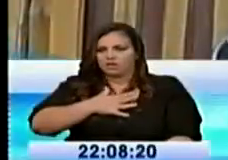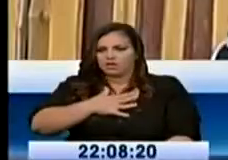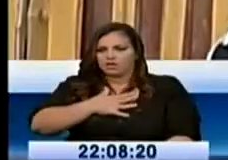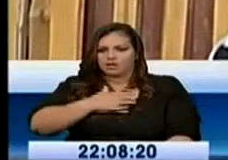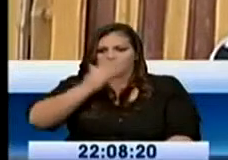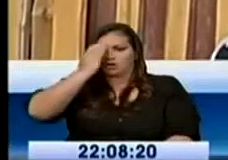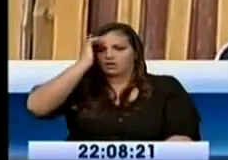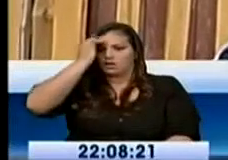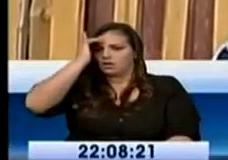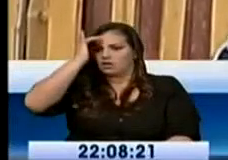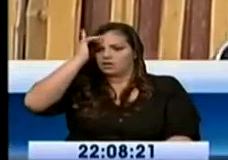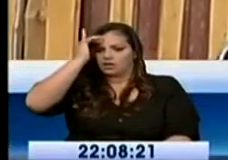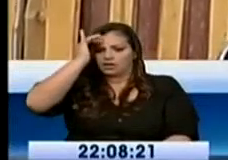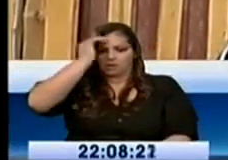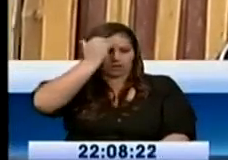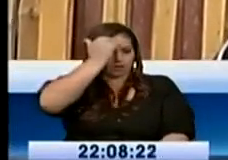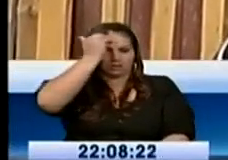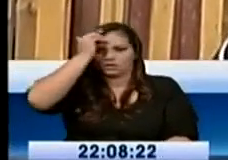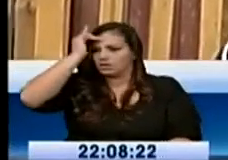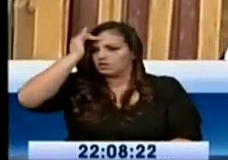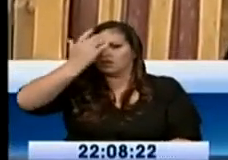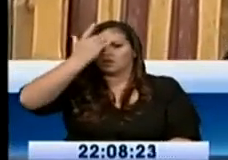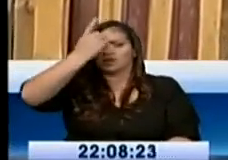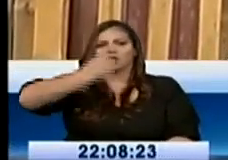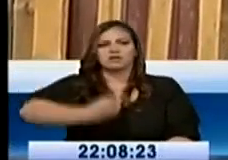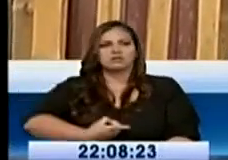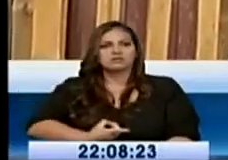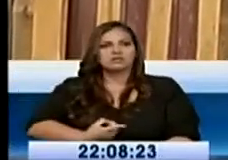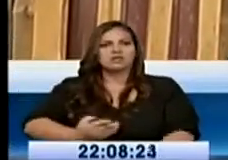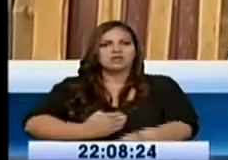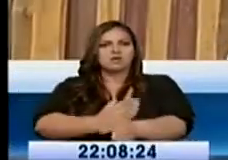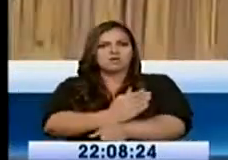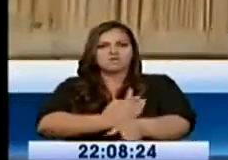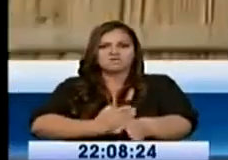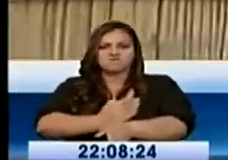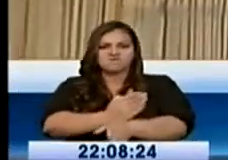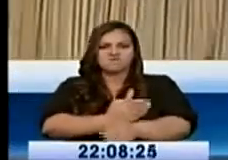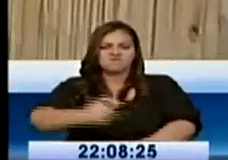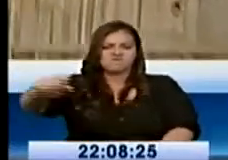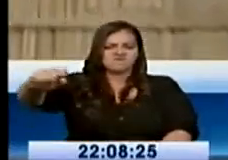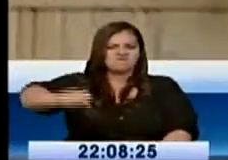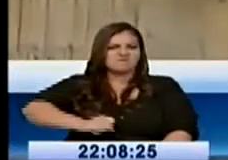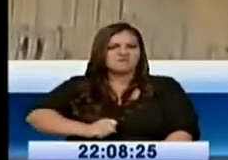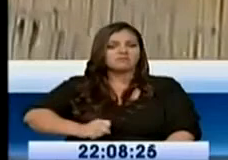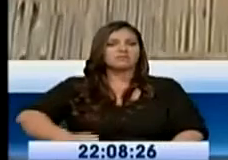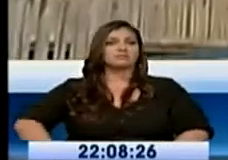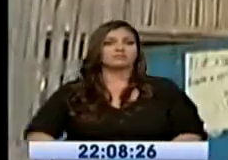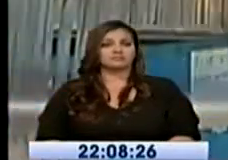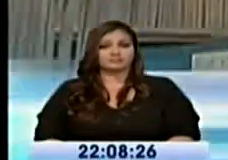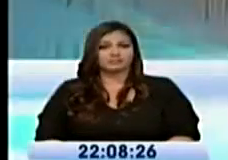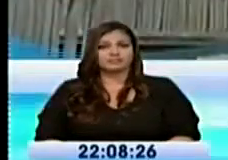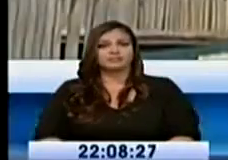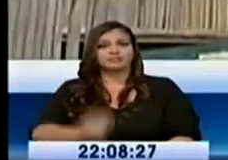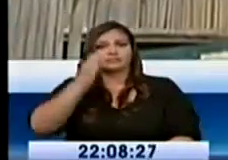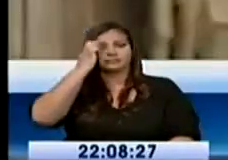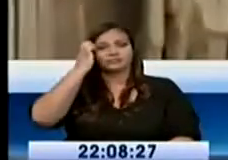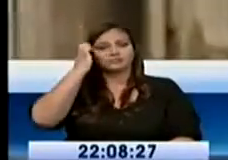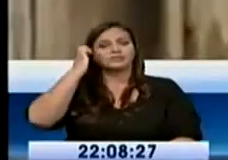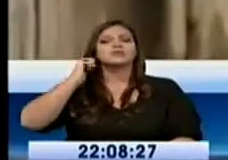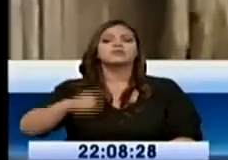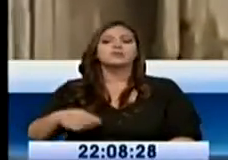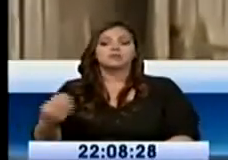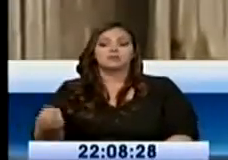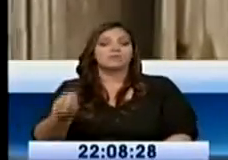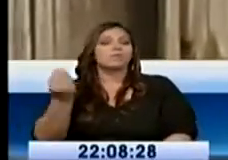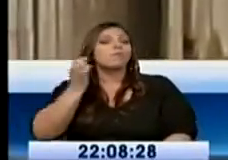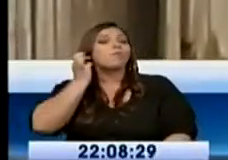él cogió esa decisión de él mismo a todo. Eliminase. Sin embargo, la familia del denunciado justifica lo